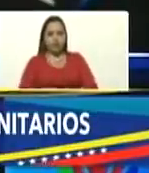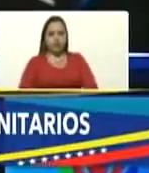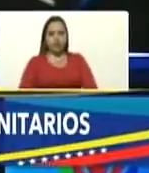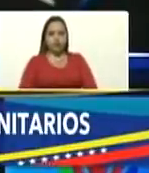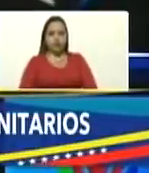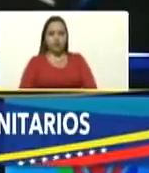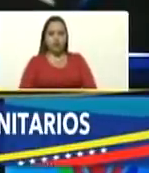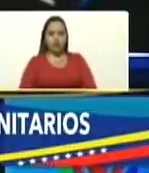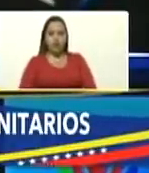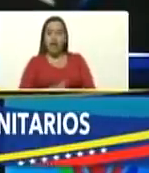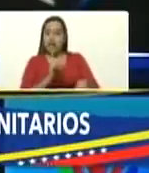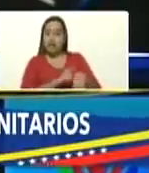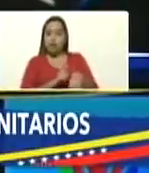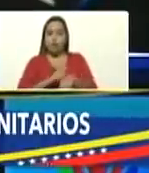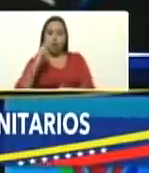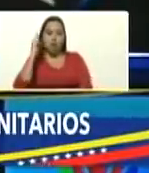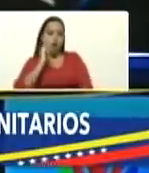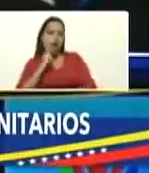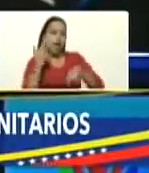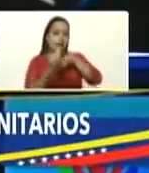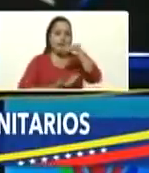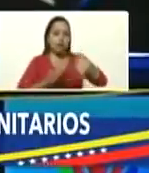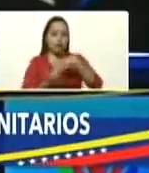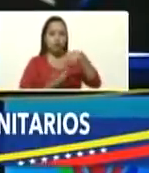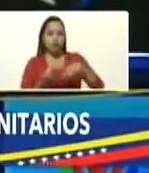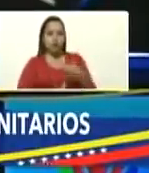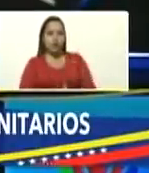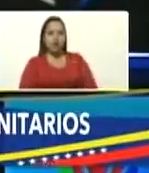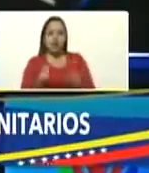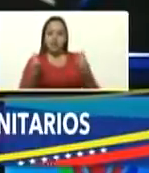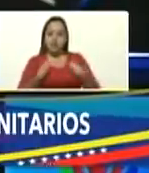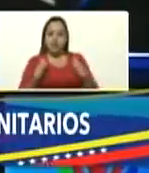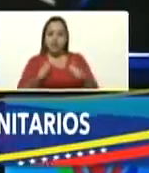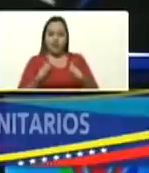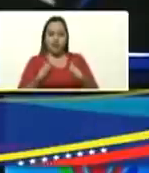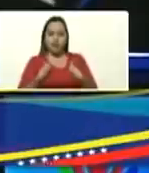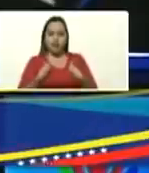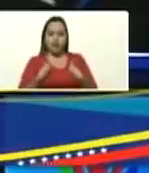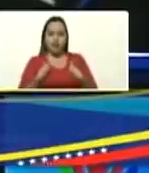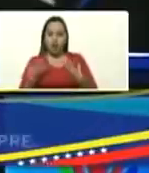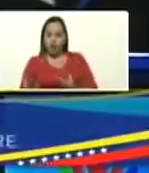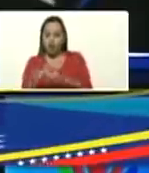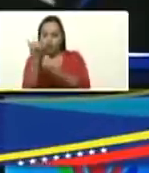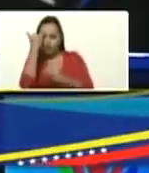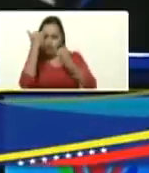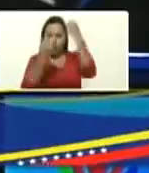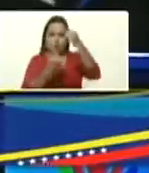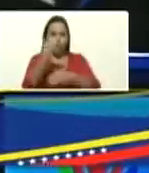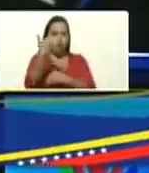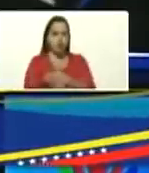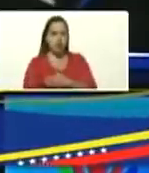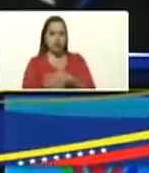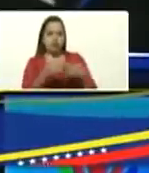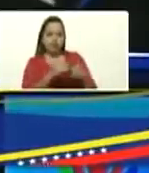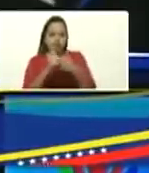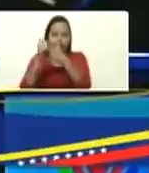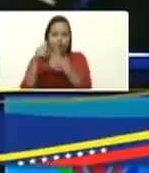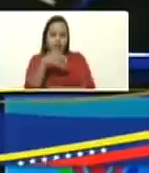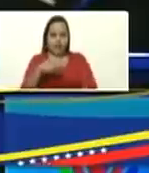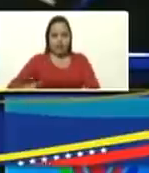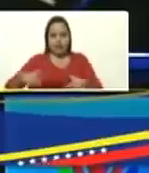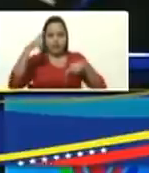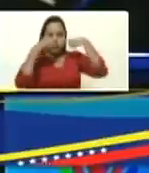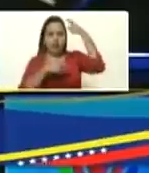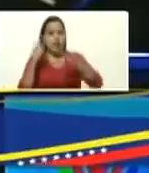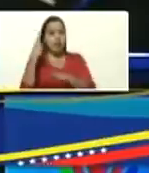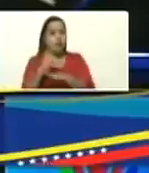ciclo bolivariano revolucionario que hemos vivido con el ideario y el proyecto de nuestro comandante Hugo Chávez. Debemos